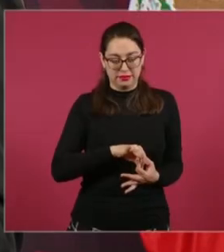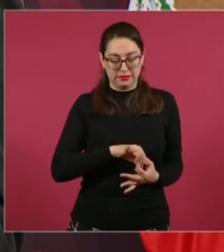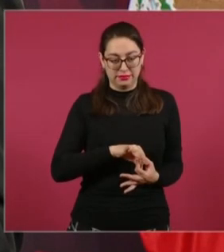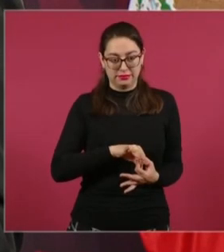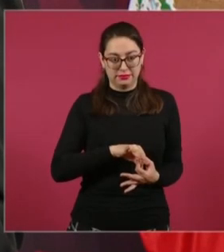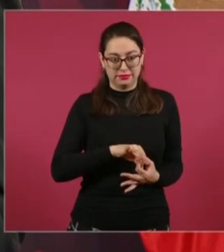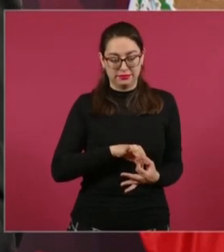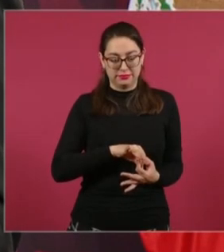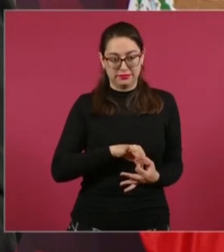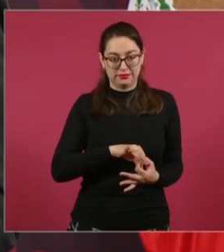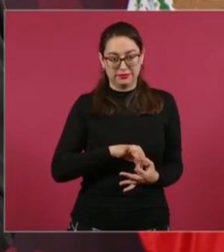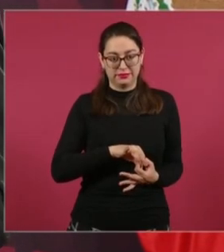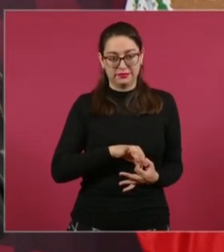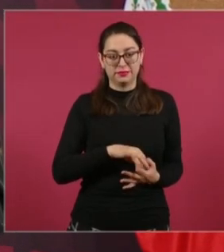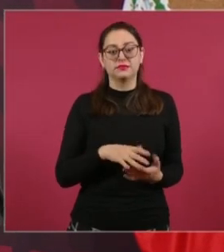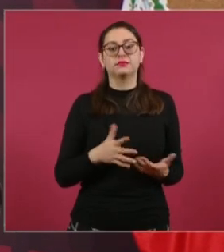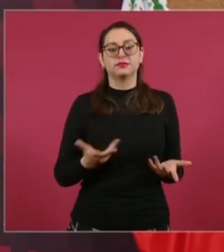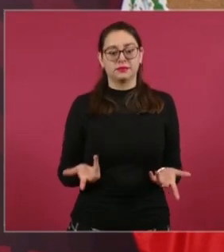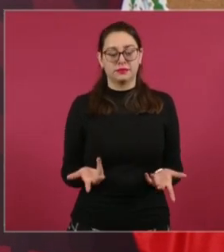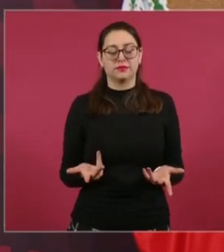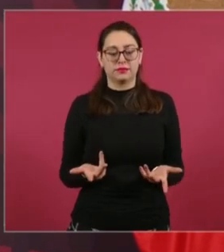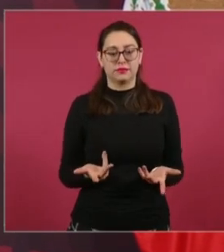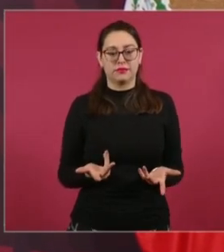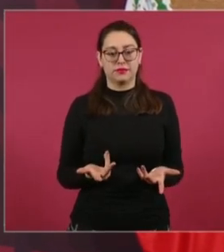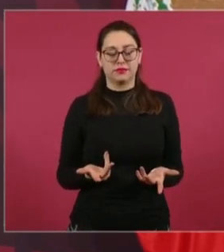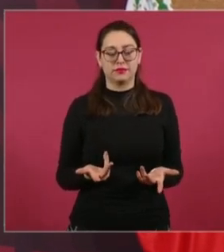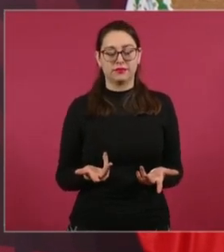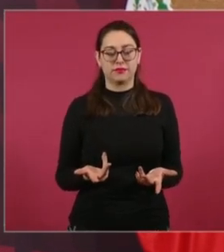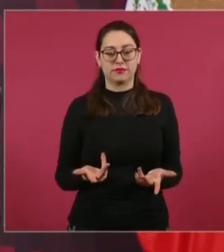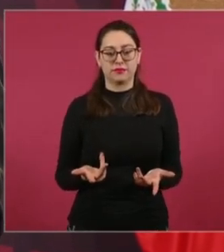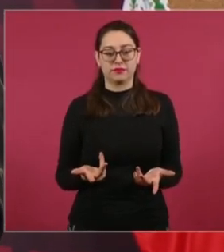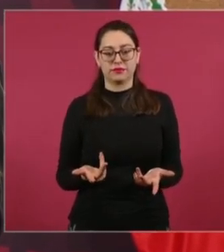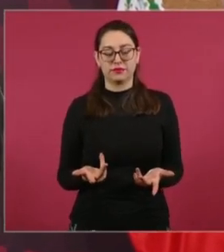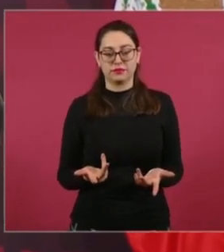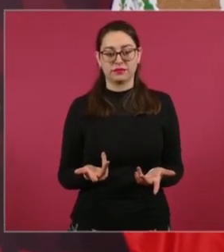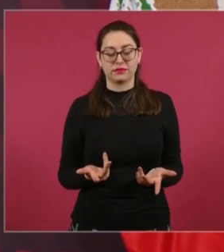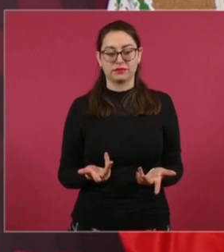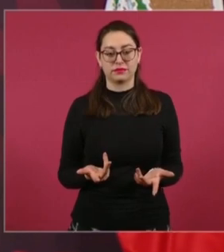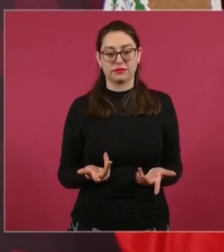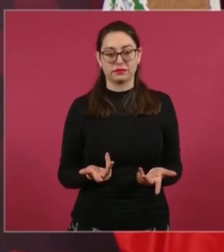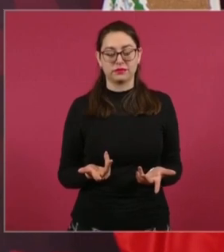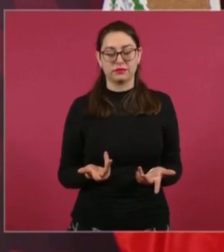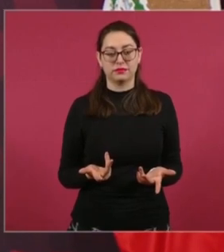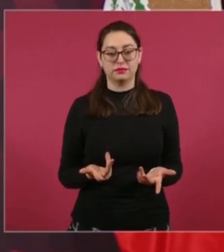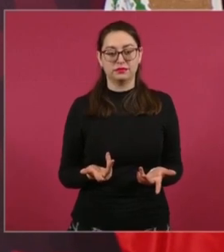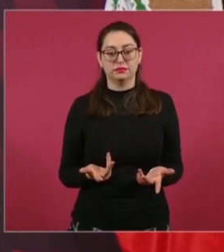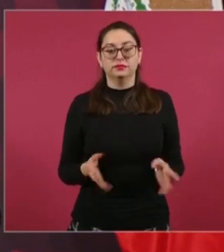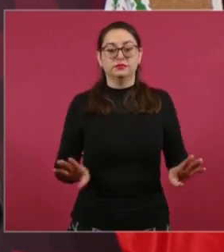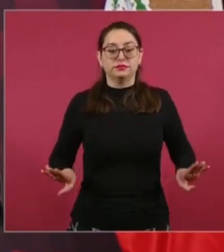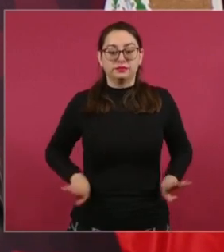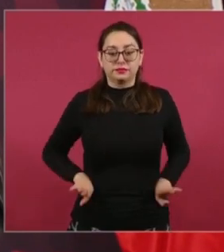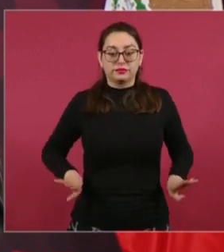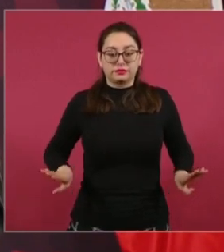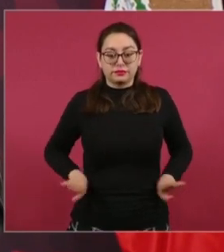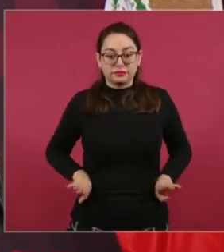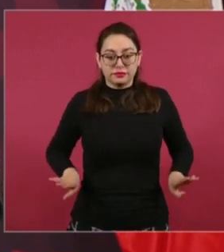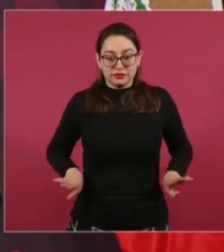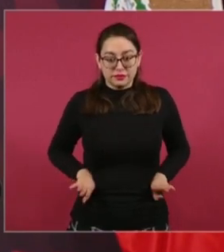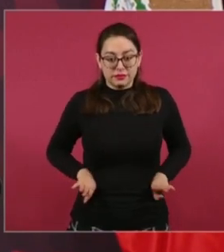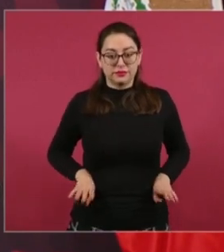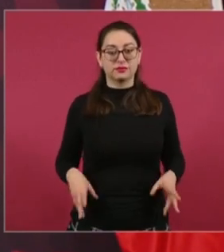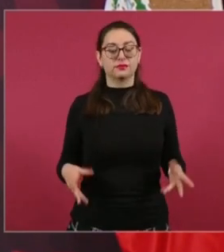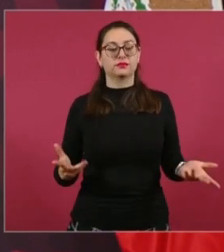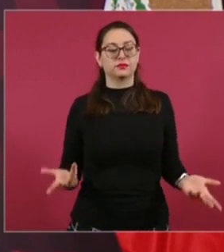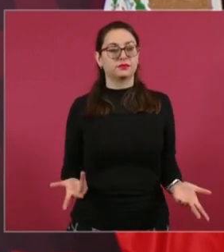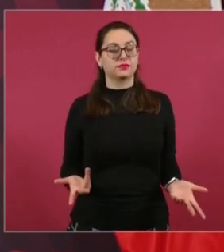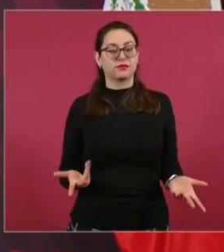Es cómo se comportan nuestros paisanos